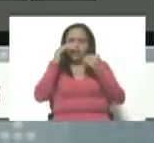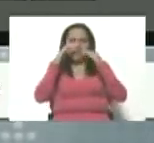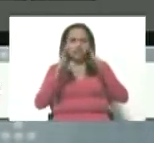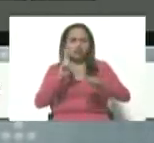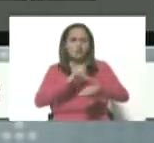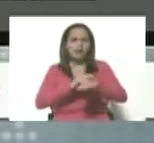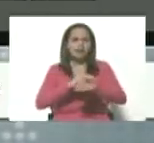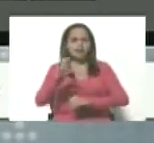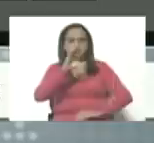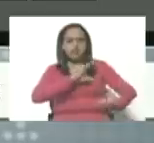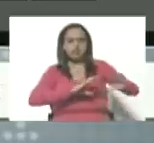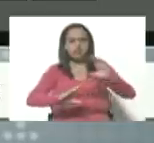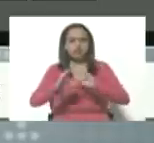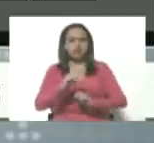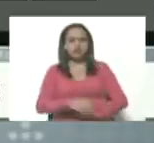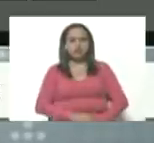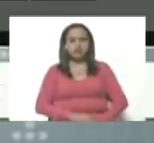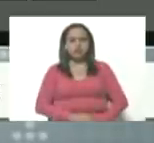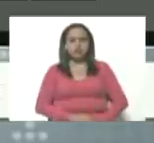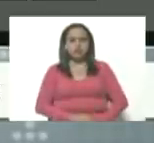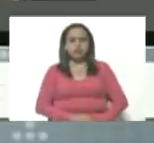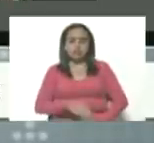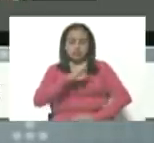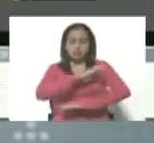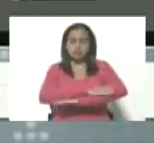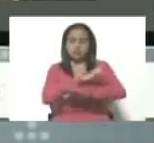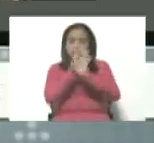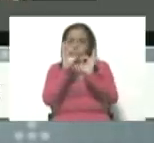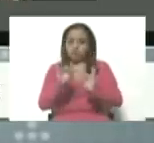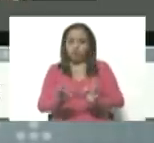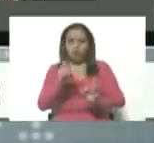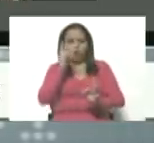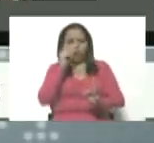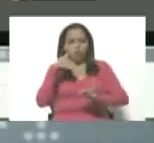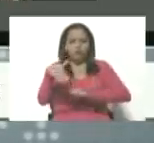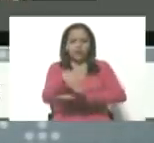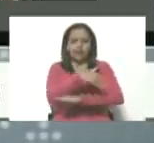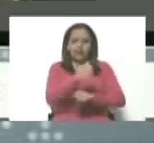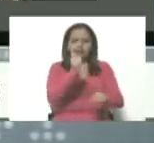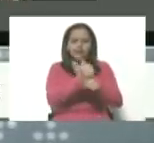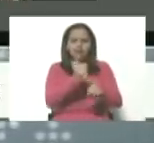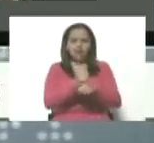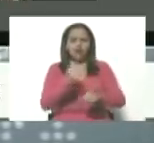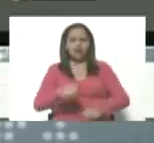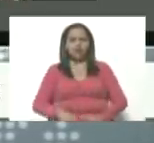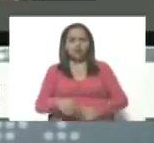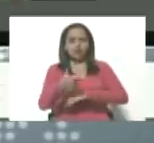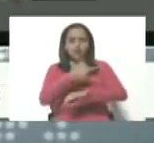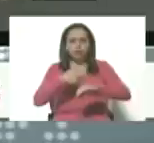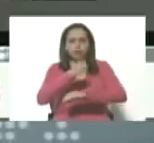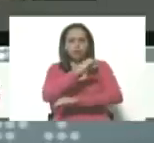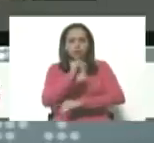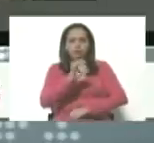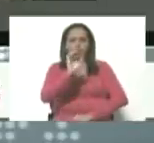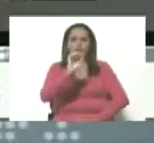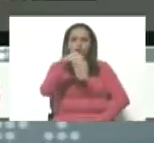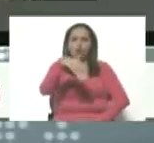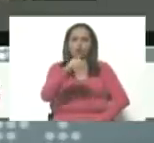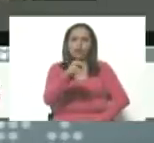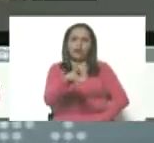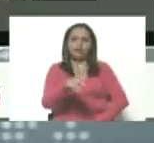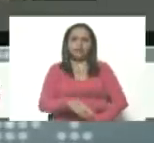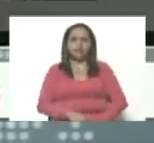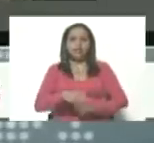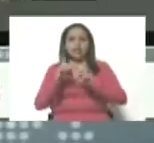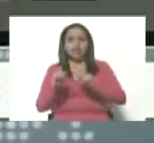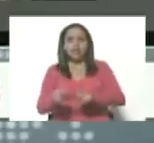médicas, científicas. Y él disciplinado, hombre de calle, Omar Prieto. Hemos escuchado las opiniones del